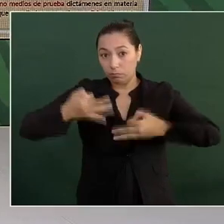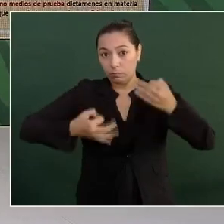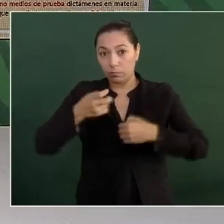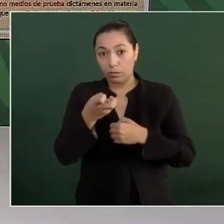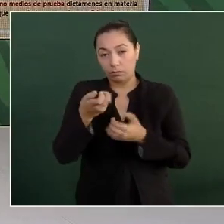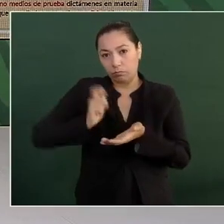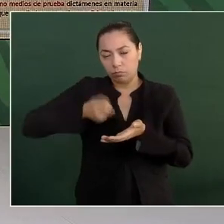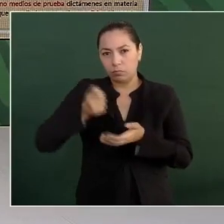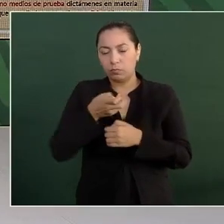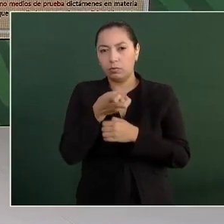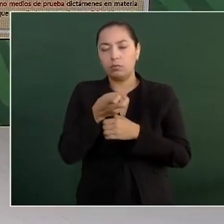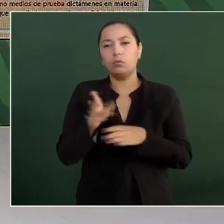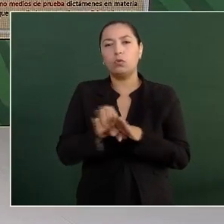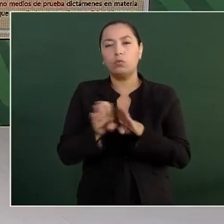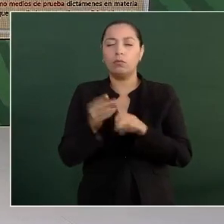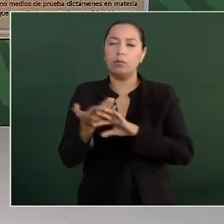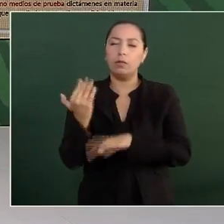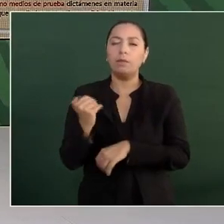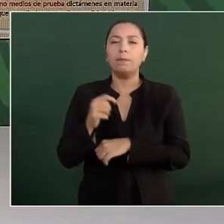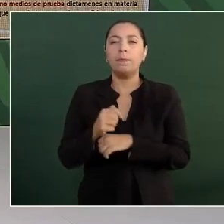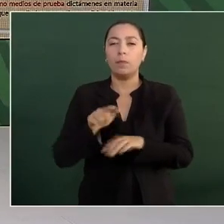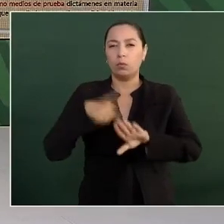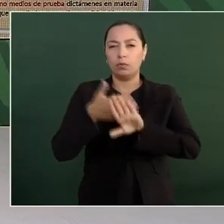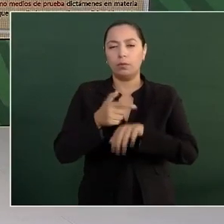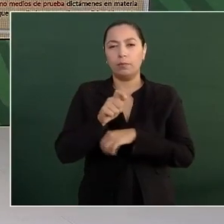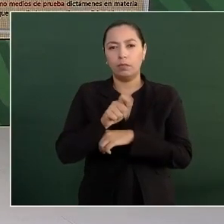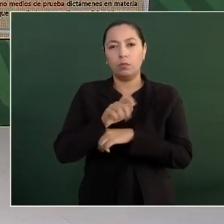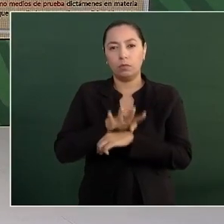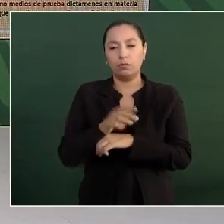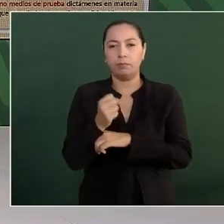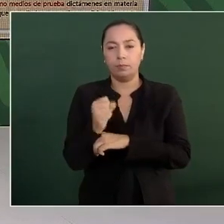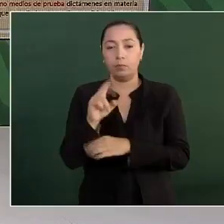en su contra el 24 de septiembre del